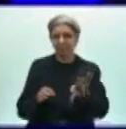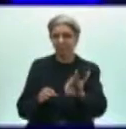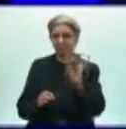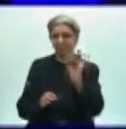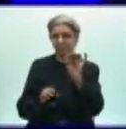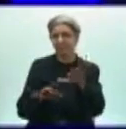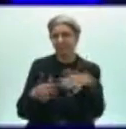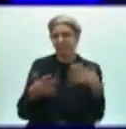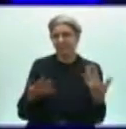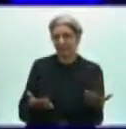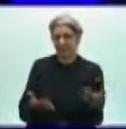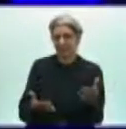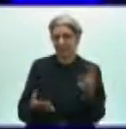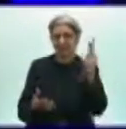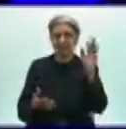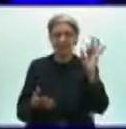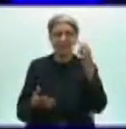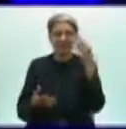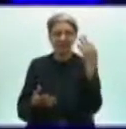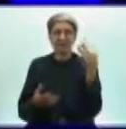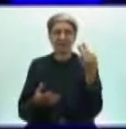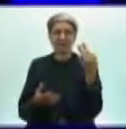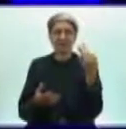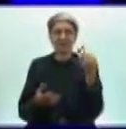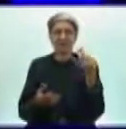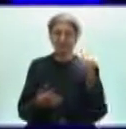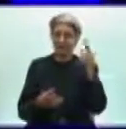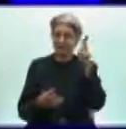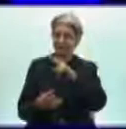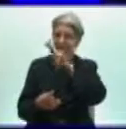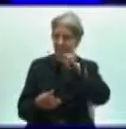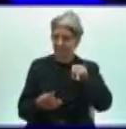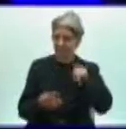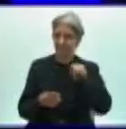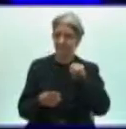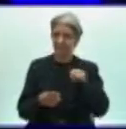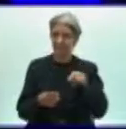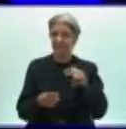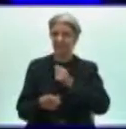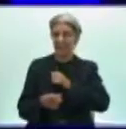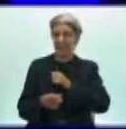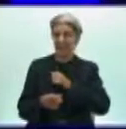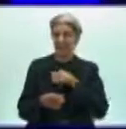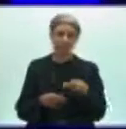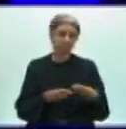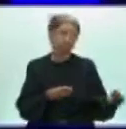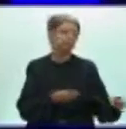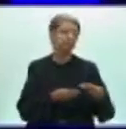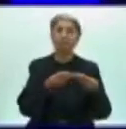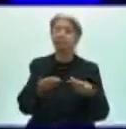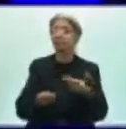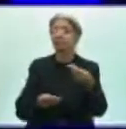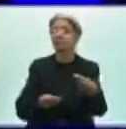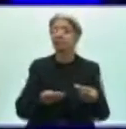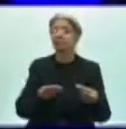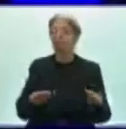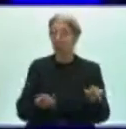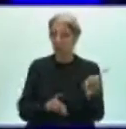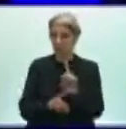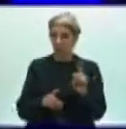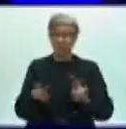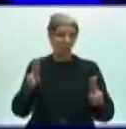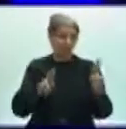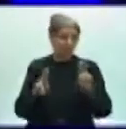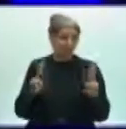Francia y Reino Unido, para repartirse el territorio o el continente africano. Como no se llegó a un acuerdo,